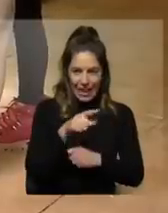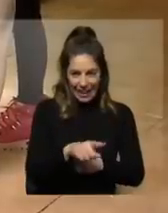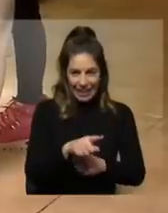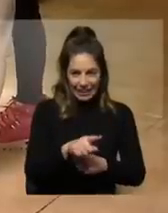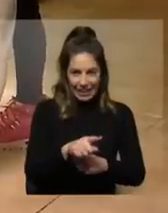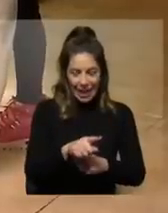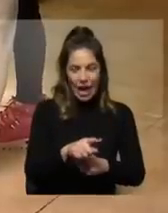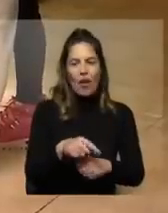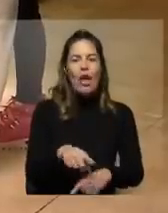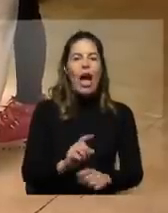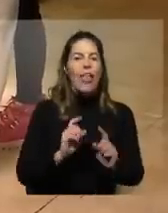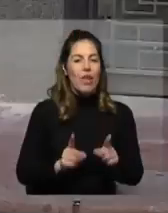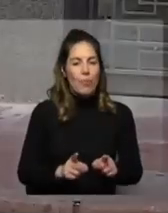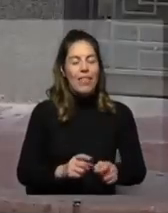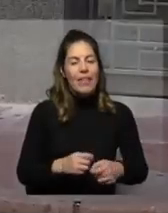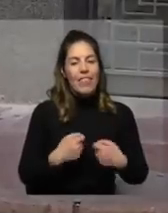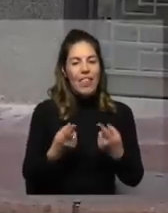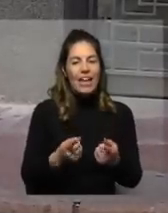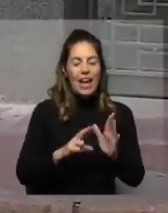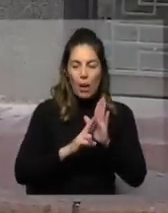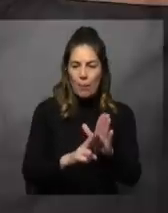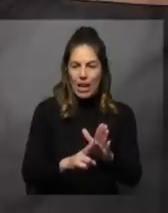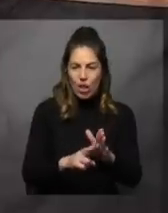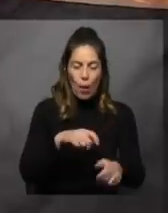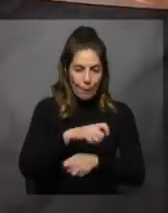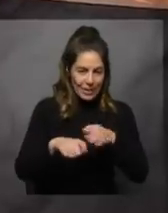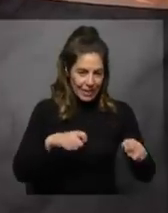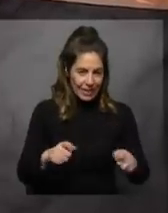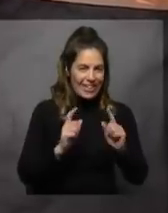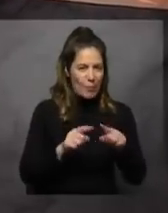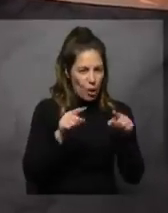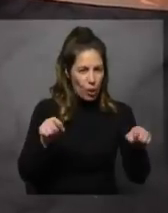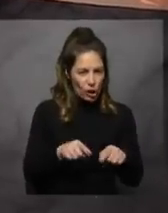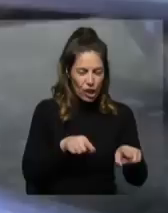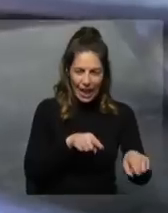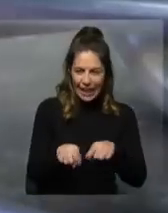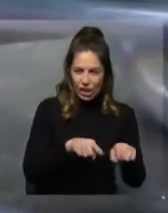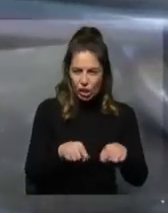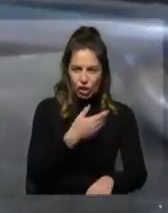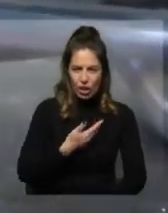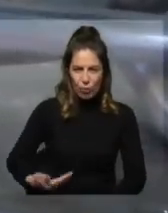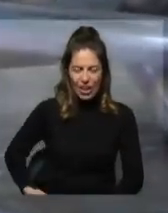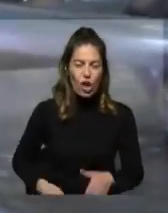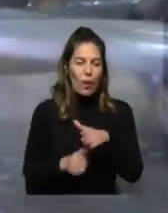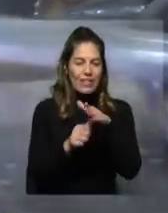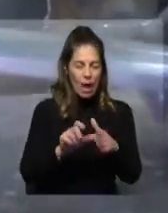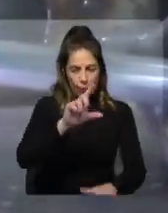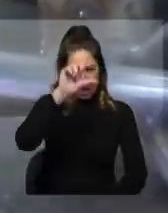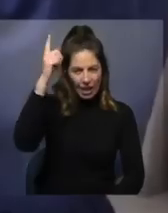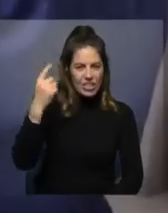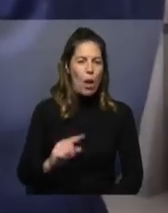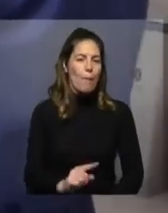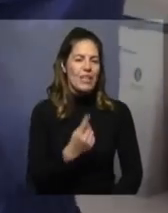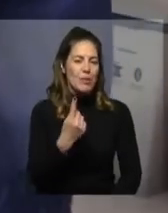de dar su respaldo al piche de tela declaración del partido comunista cuesti del gobierno encabezada por Luis lacalle Pou cuyo principal